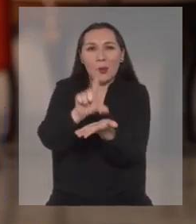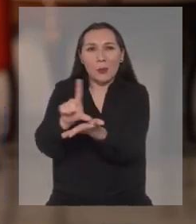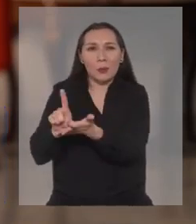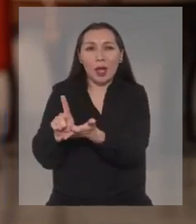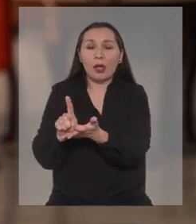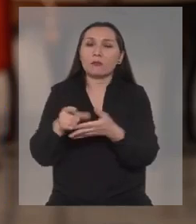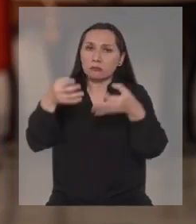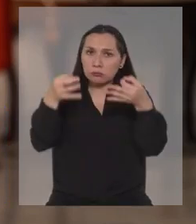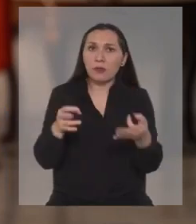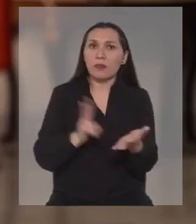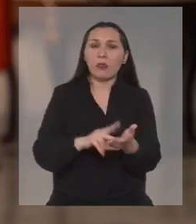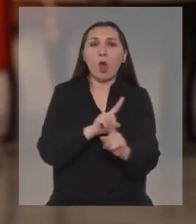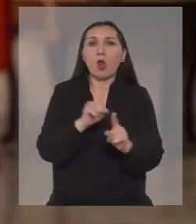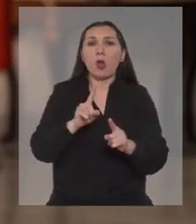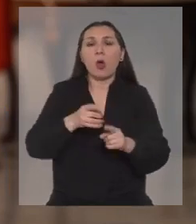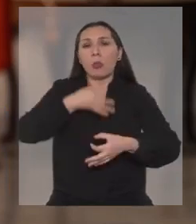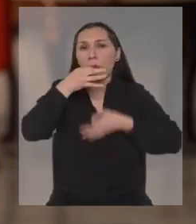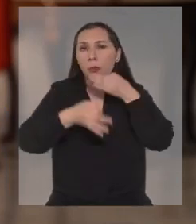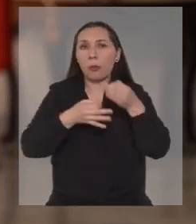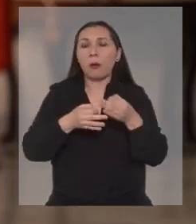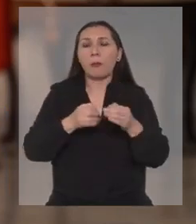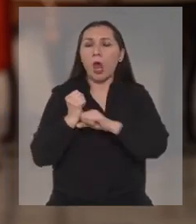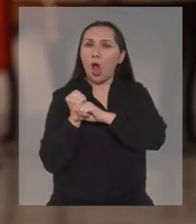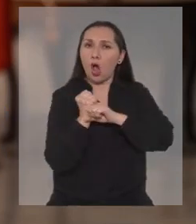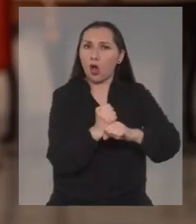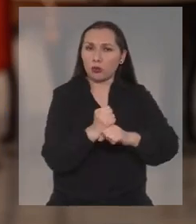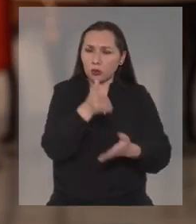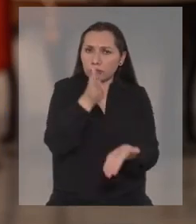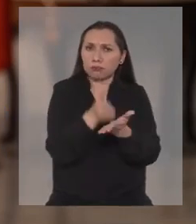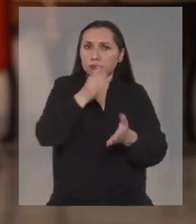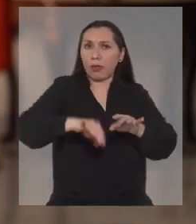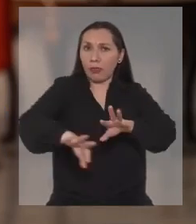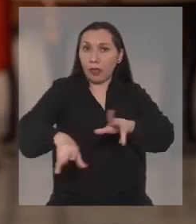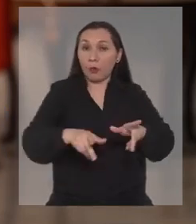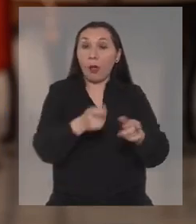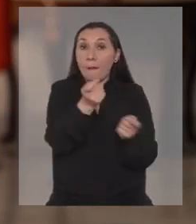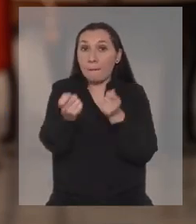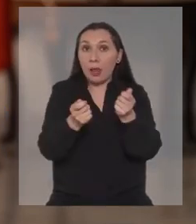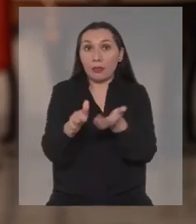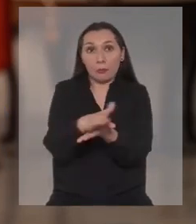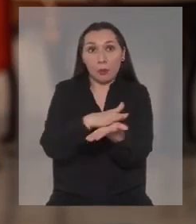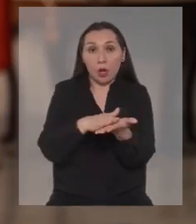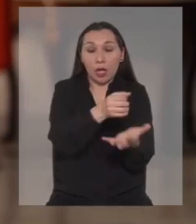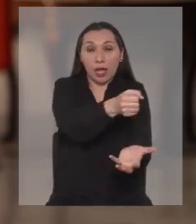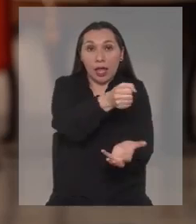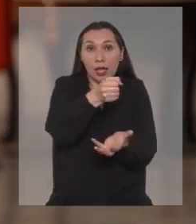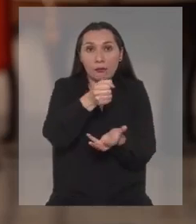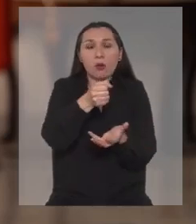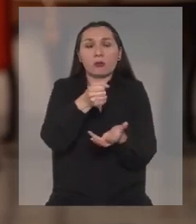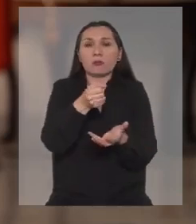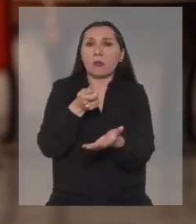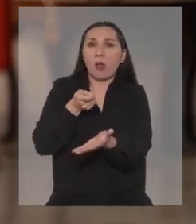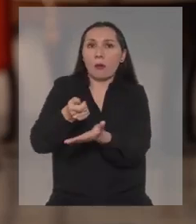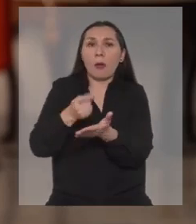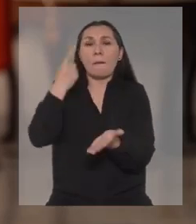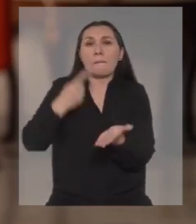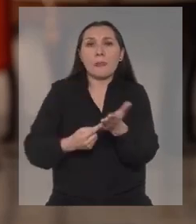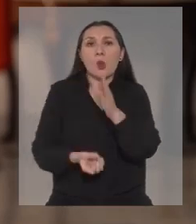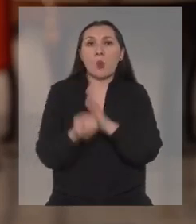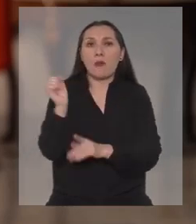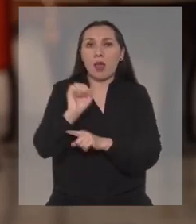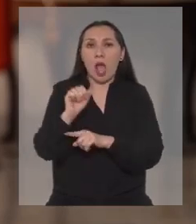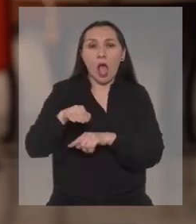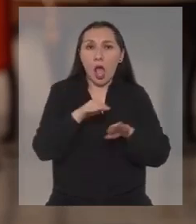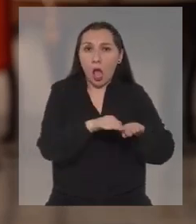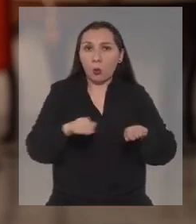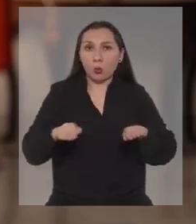y no palabras para combatir con firmeza la delincuencia con estos recursos por ejemplo vamos a adquirir más de 1000 nuevos vehículos